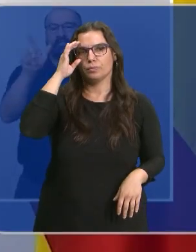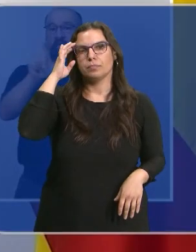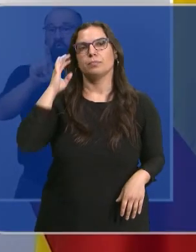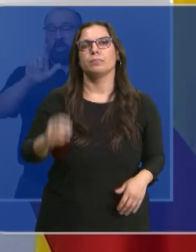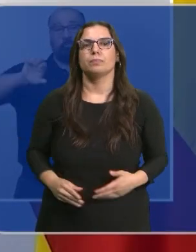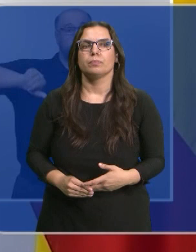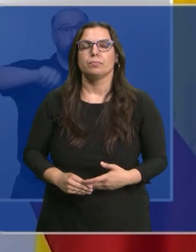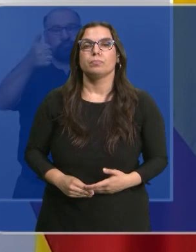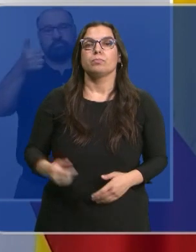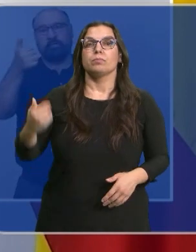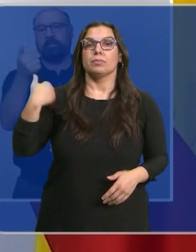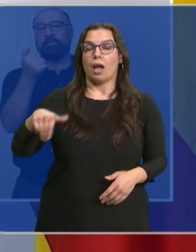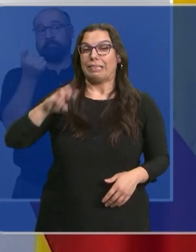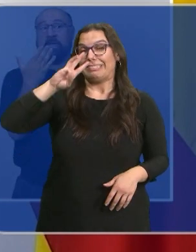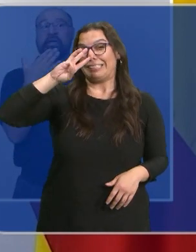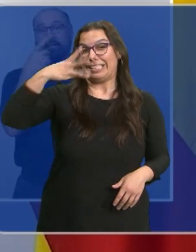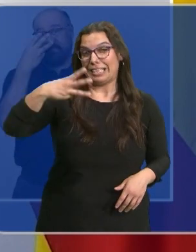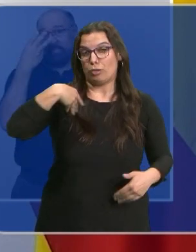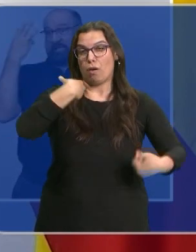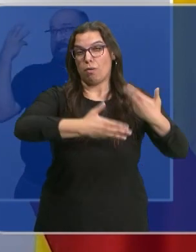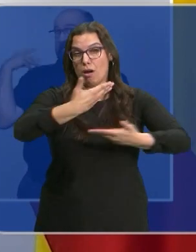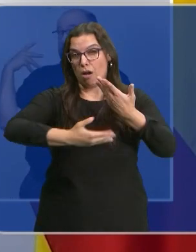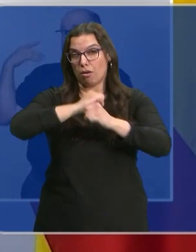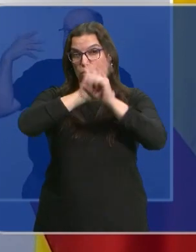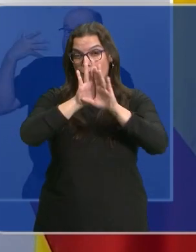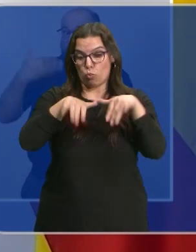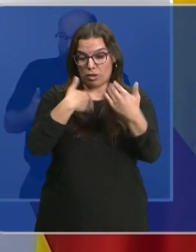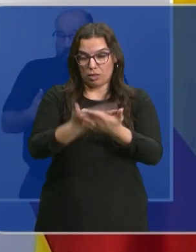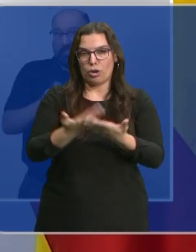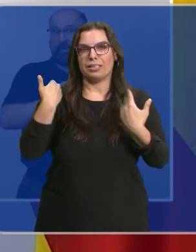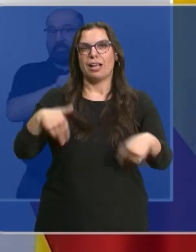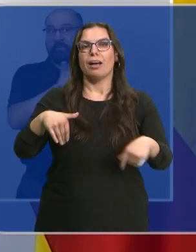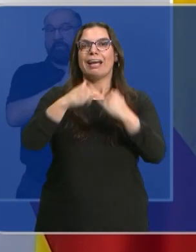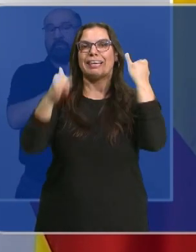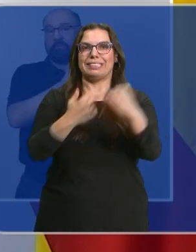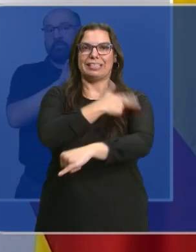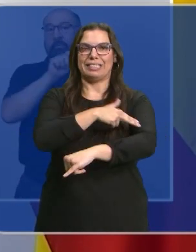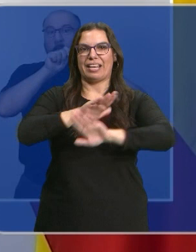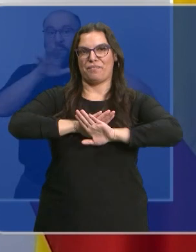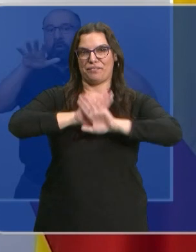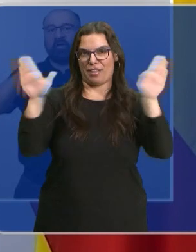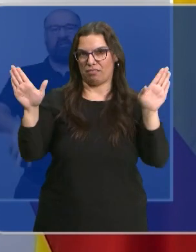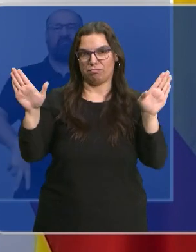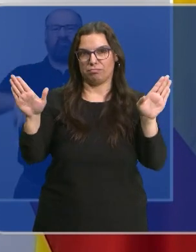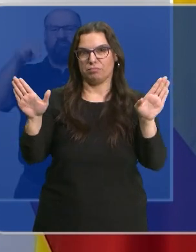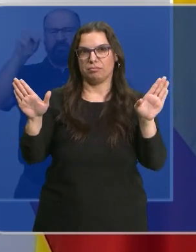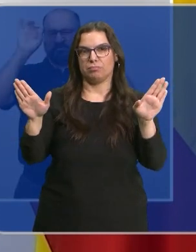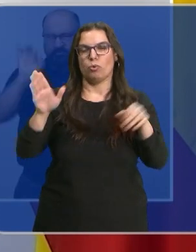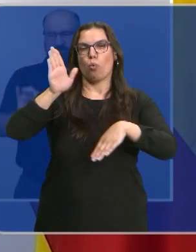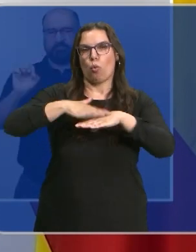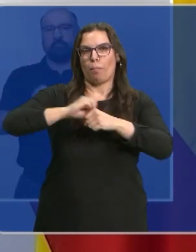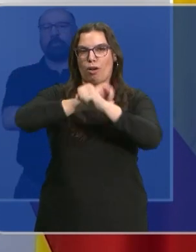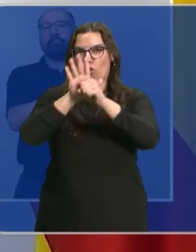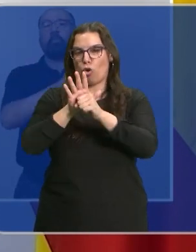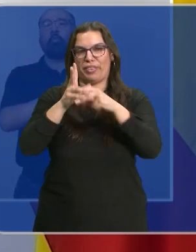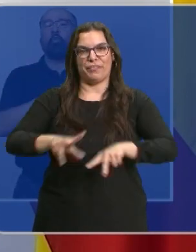Pues hemos acordado tres años después del comienzo de la pandemia, pues el fin de la crisis sanitaria ocasionada por la COVID